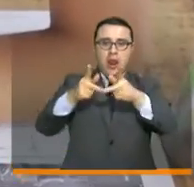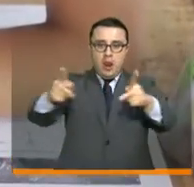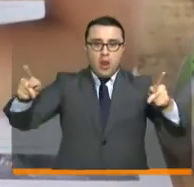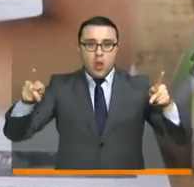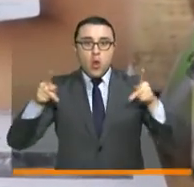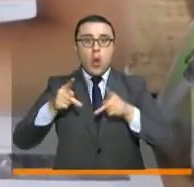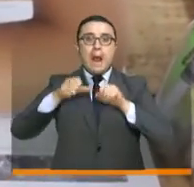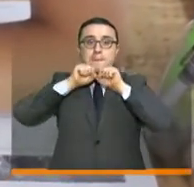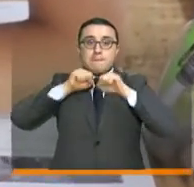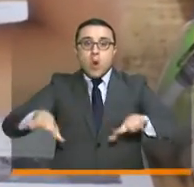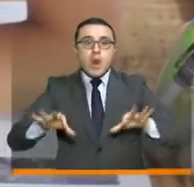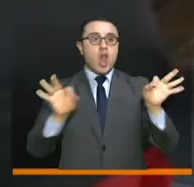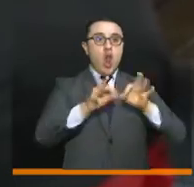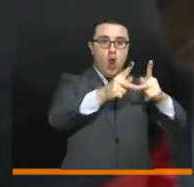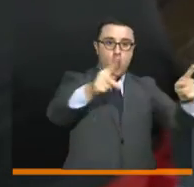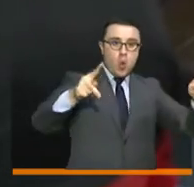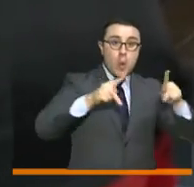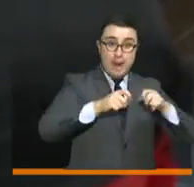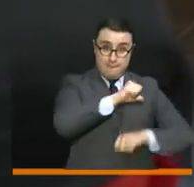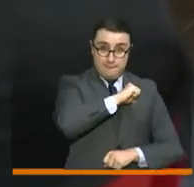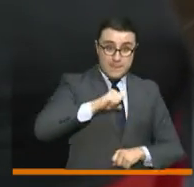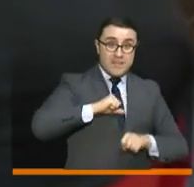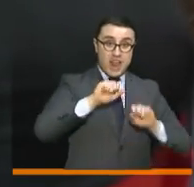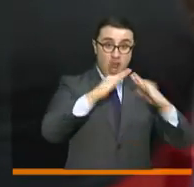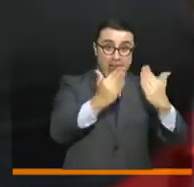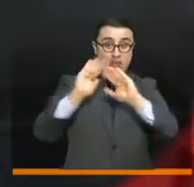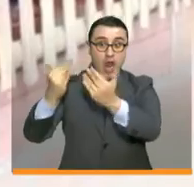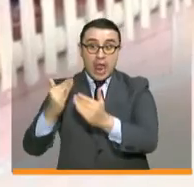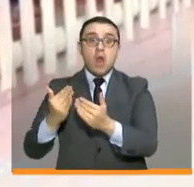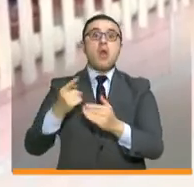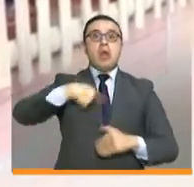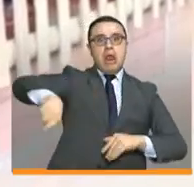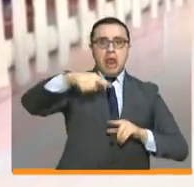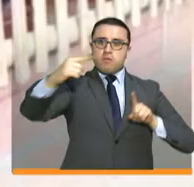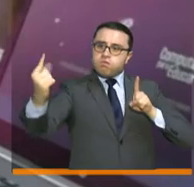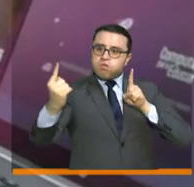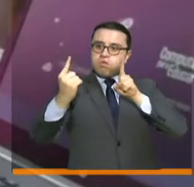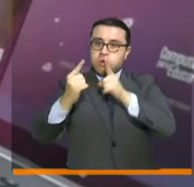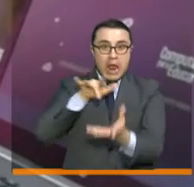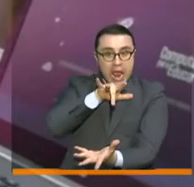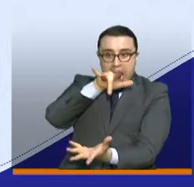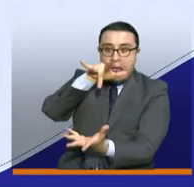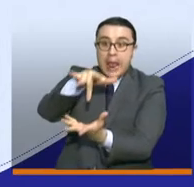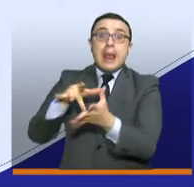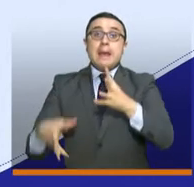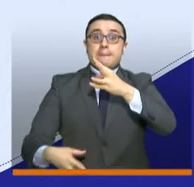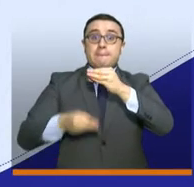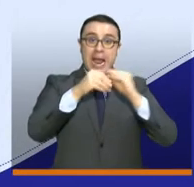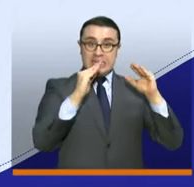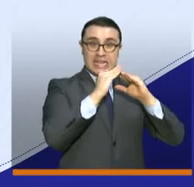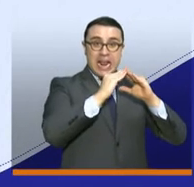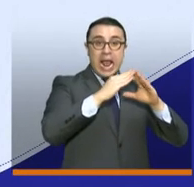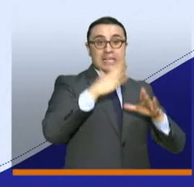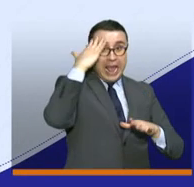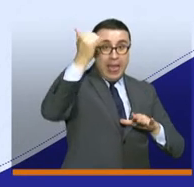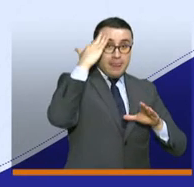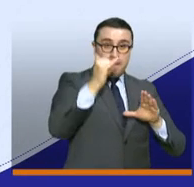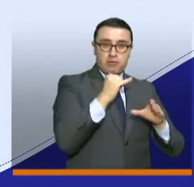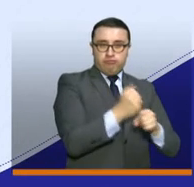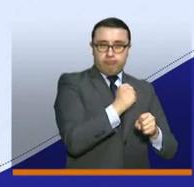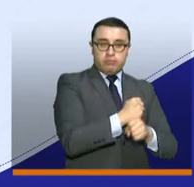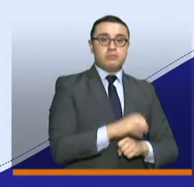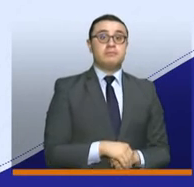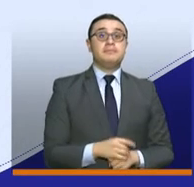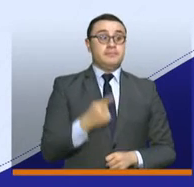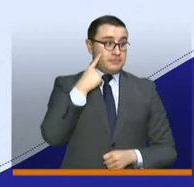educativos oficiales o privados, que combinan encuentros presenciales en aulas con trabajo académico en casa. Chía, Medellín, Andes, Ciudad Bolívar,